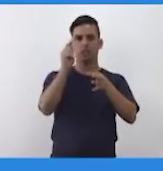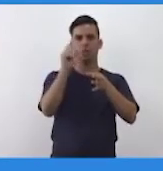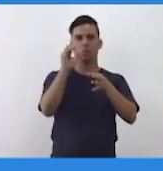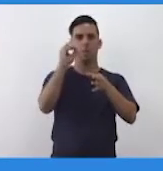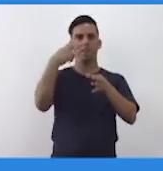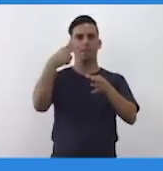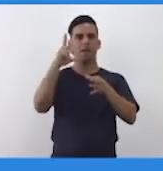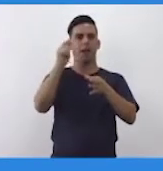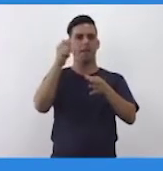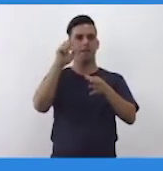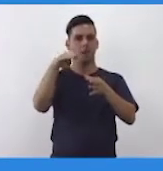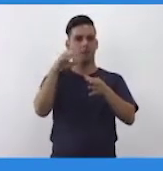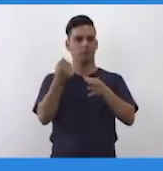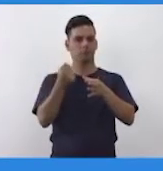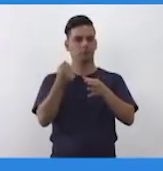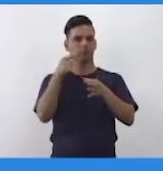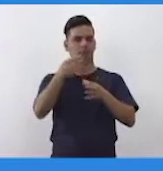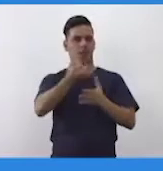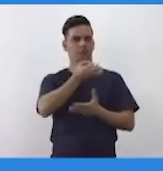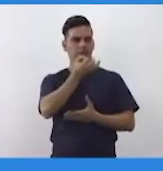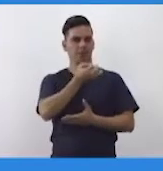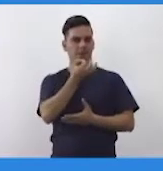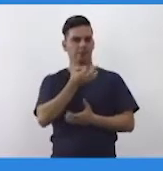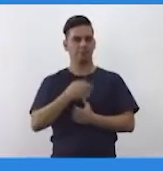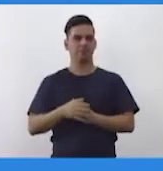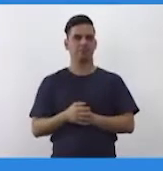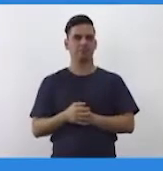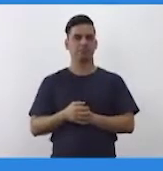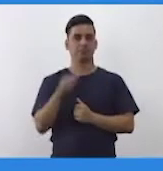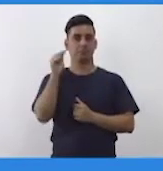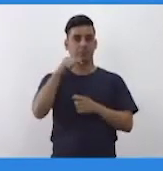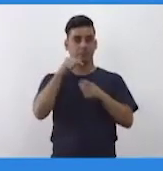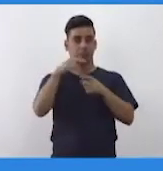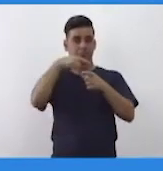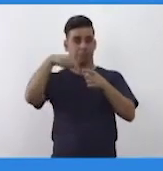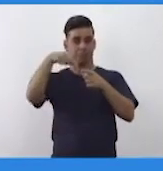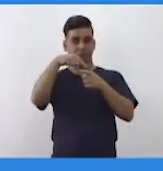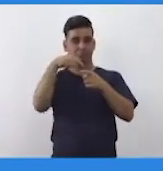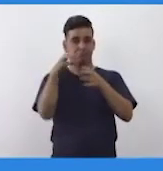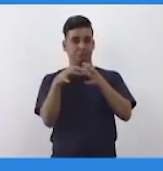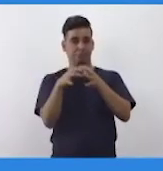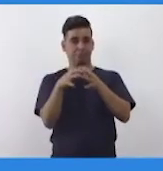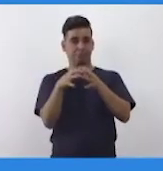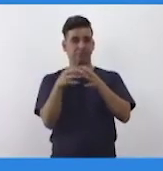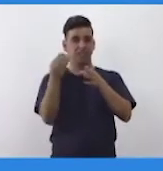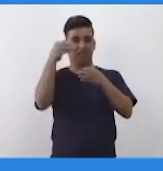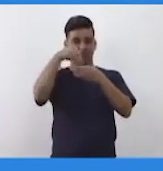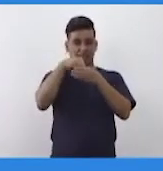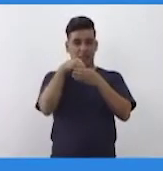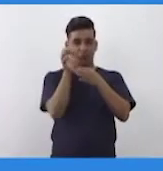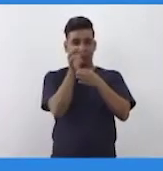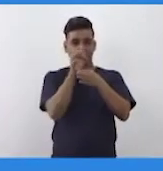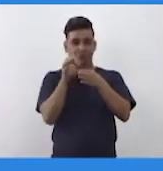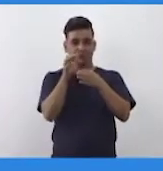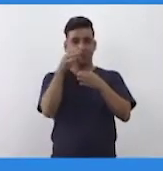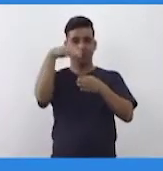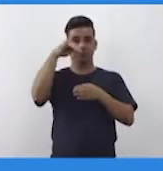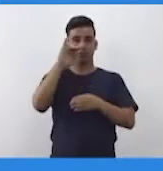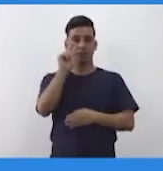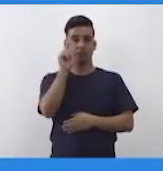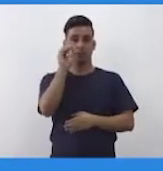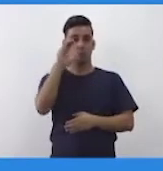puntualizar, pero también en el citoplasma está presente la mitocondria. Por